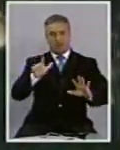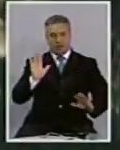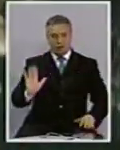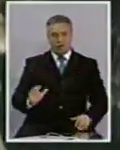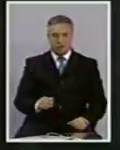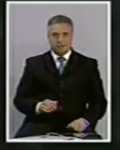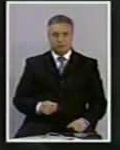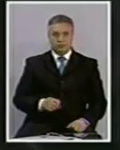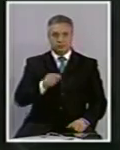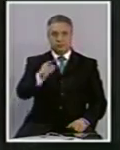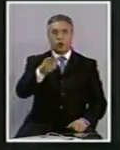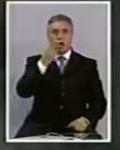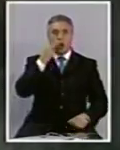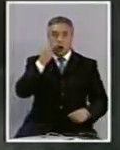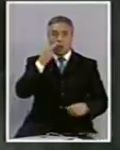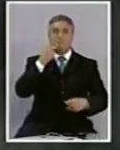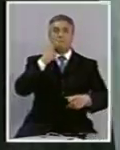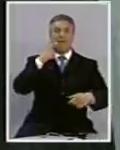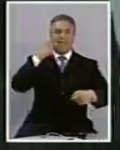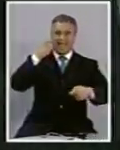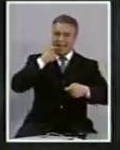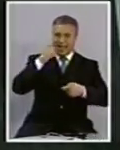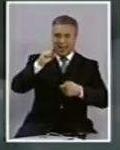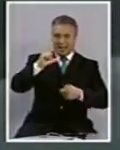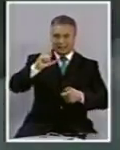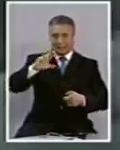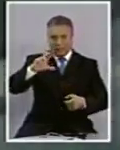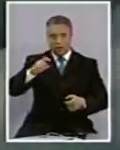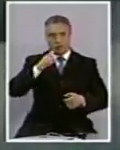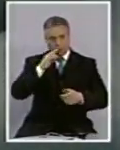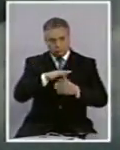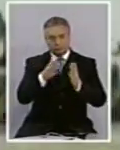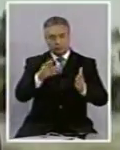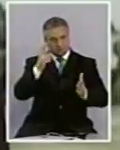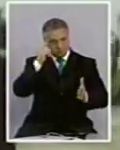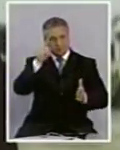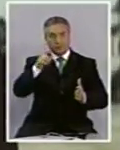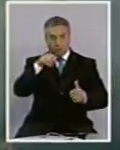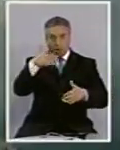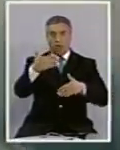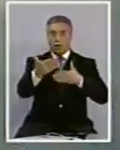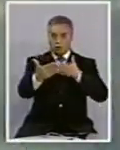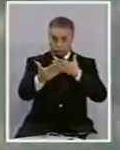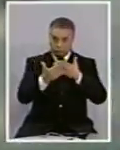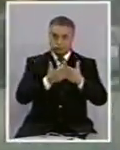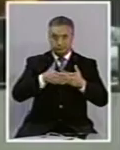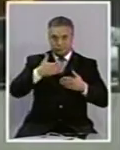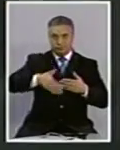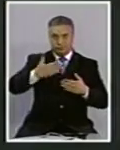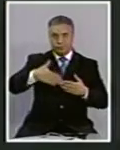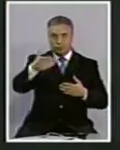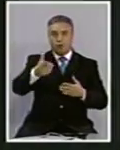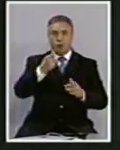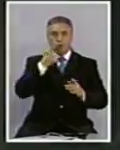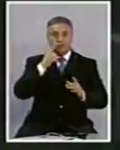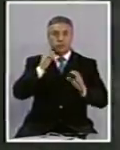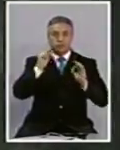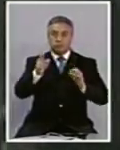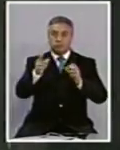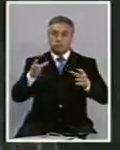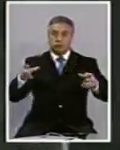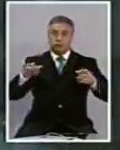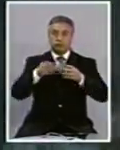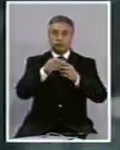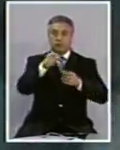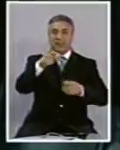para todo espectador 7, una cinta en la que varios fanáticos descubrirán pistas de lo que se viene en la secuela y la probable reunión del héroe